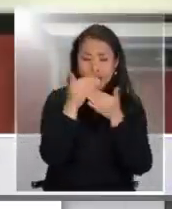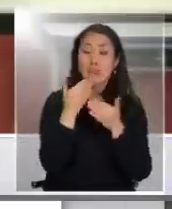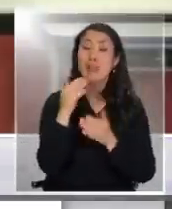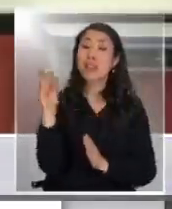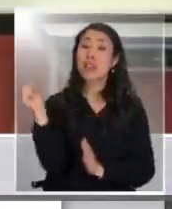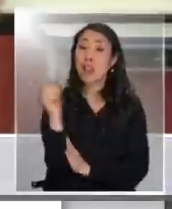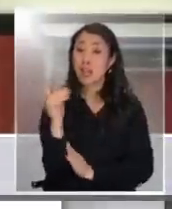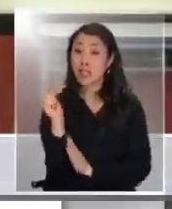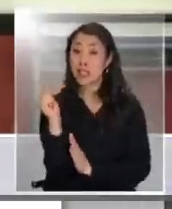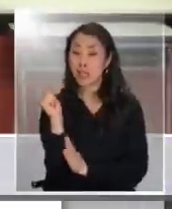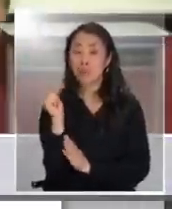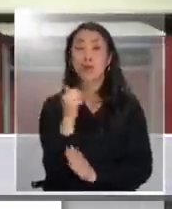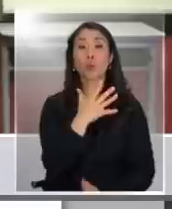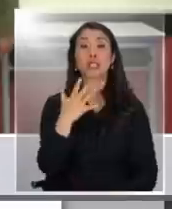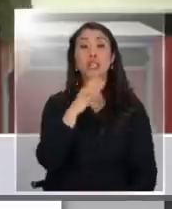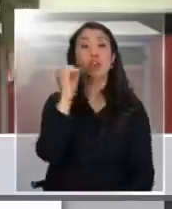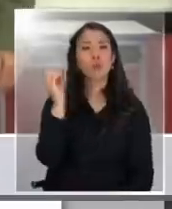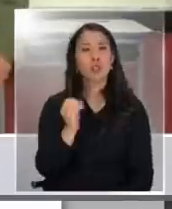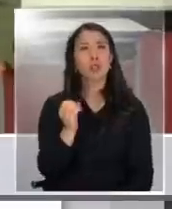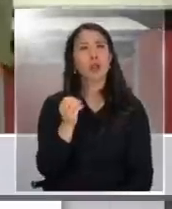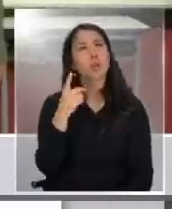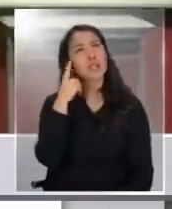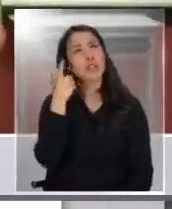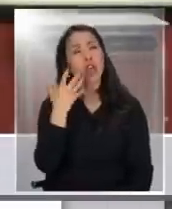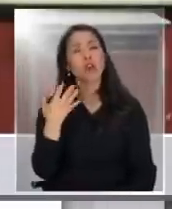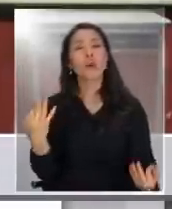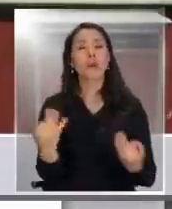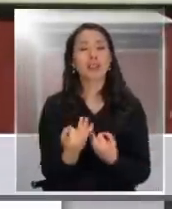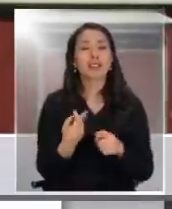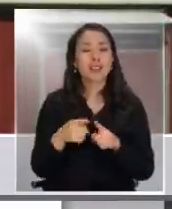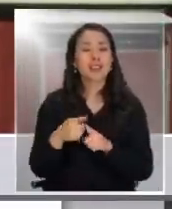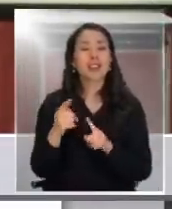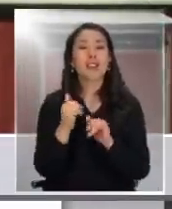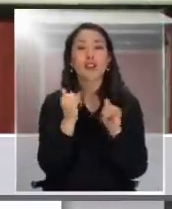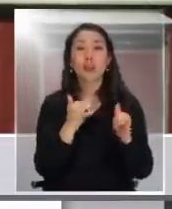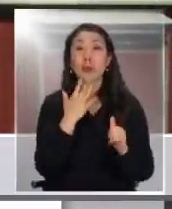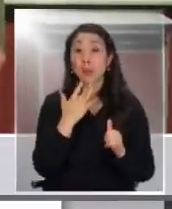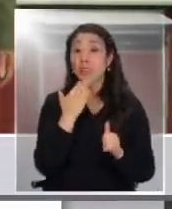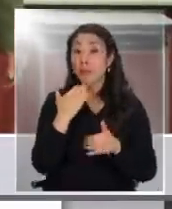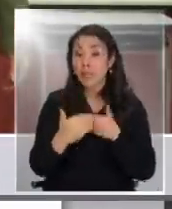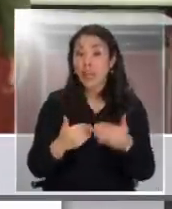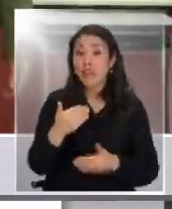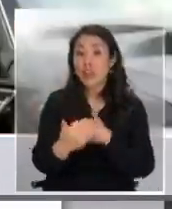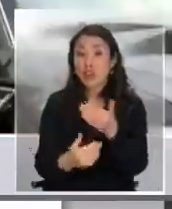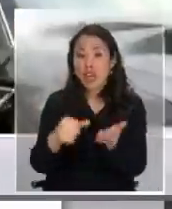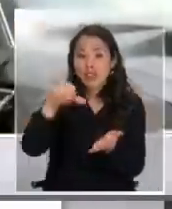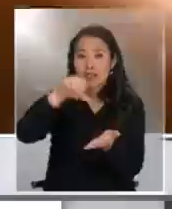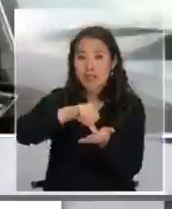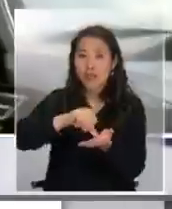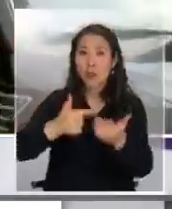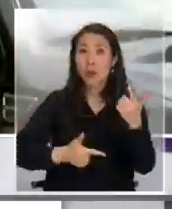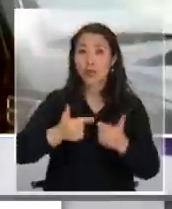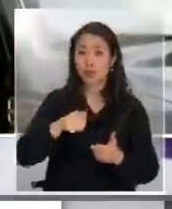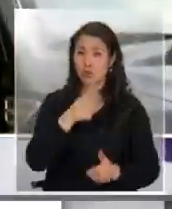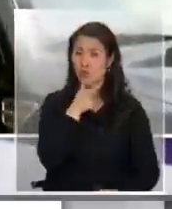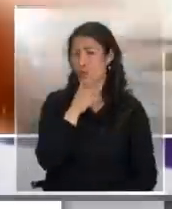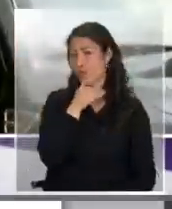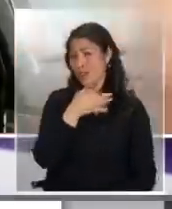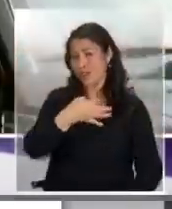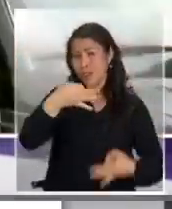El 55% podría explicarse de muchas maneras, porque también tiene que haber avanzado hacia el centro político, de eso no cabe ninguna